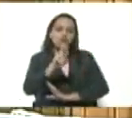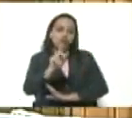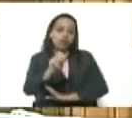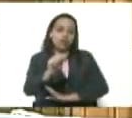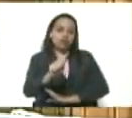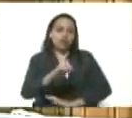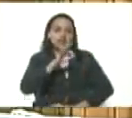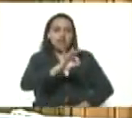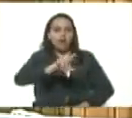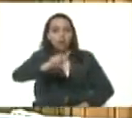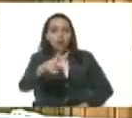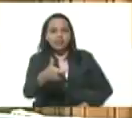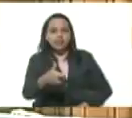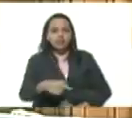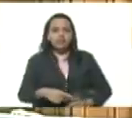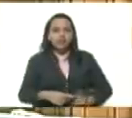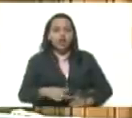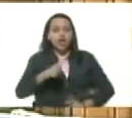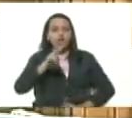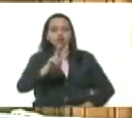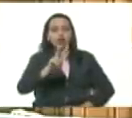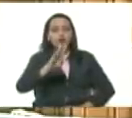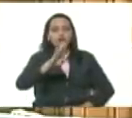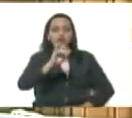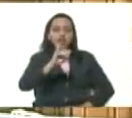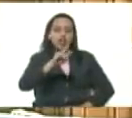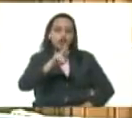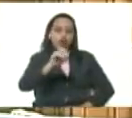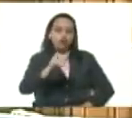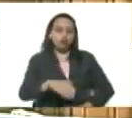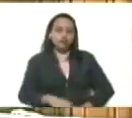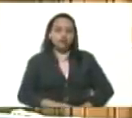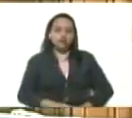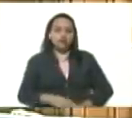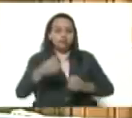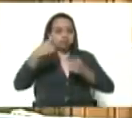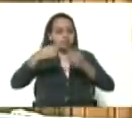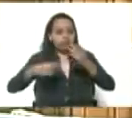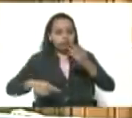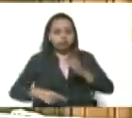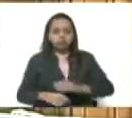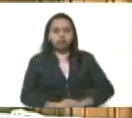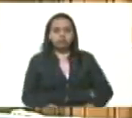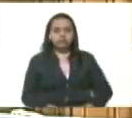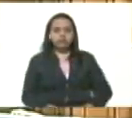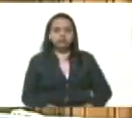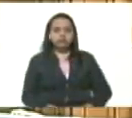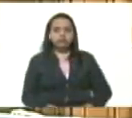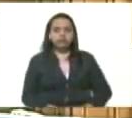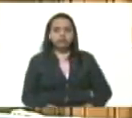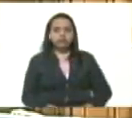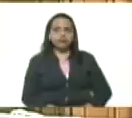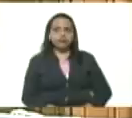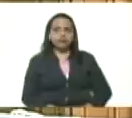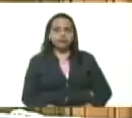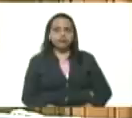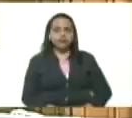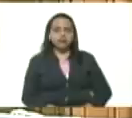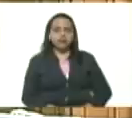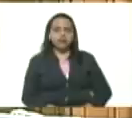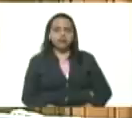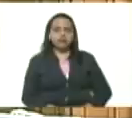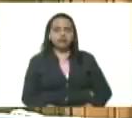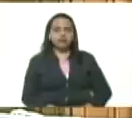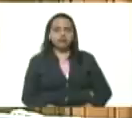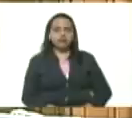Guatire, 2 de Brión, 1 de Acevedo, 1 de Guaycaipuro, 1 de Dosalias, 1 de Latillo.